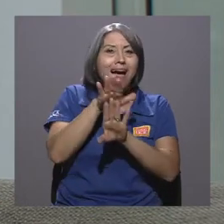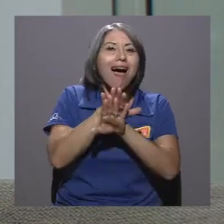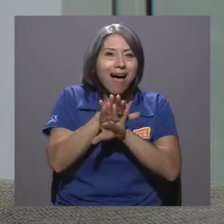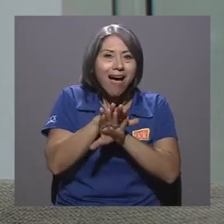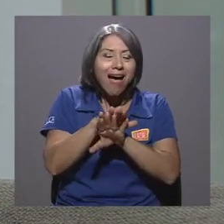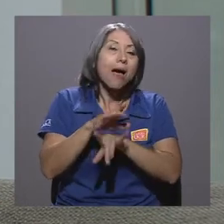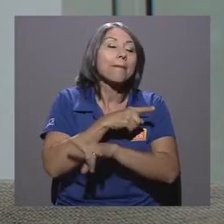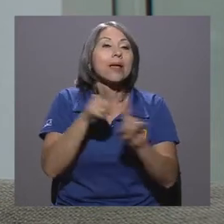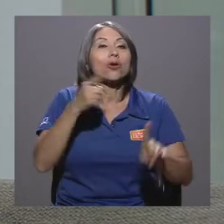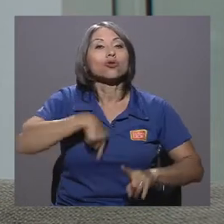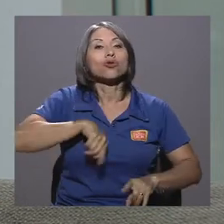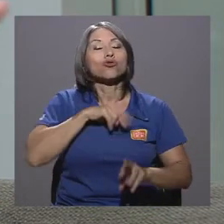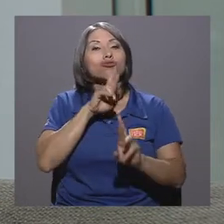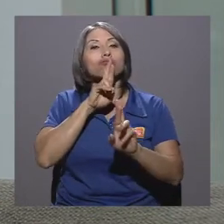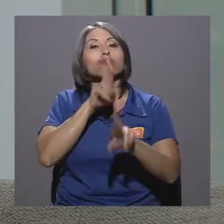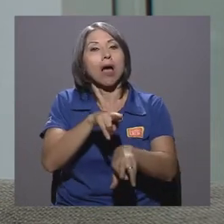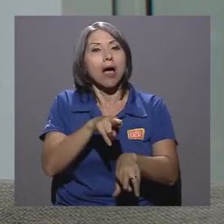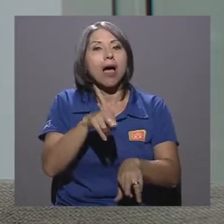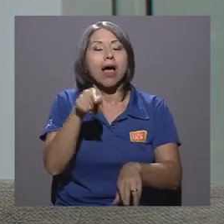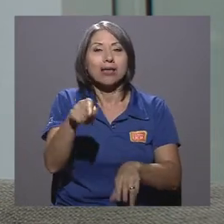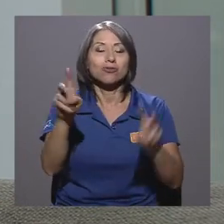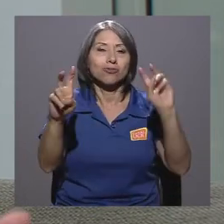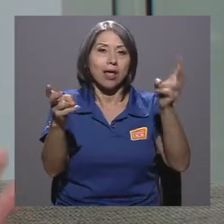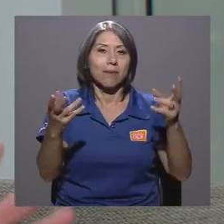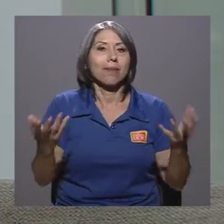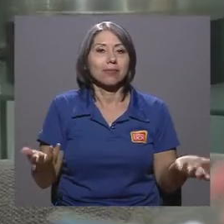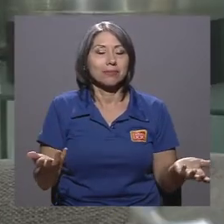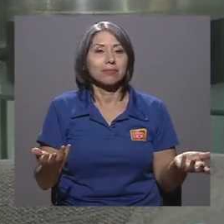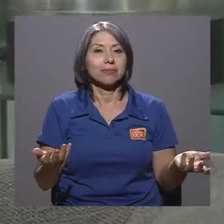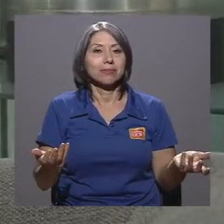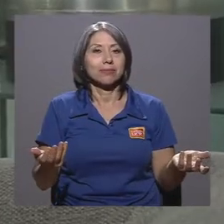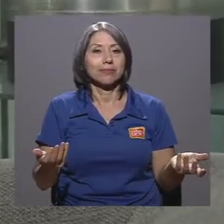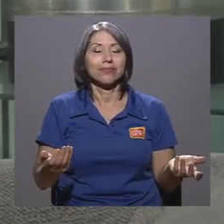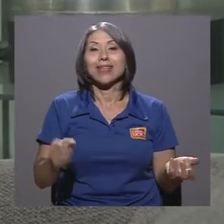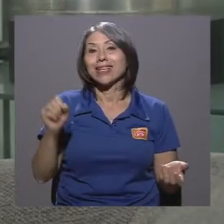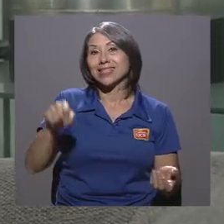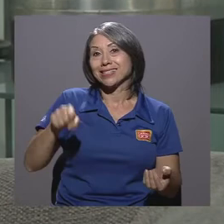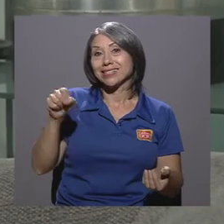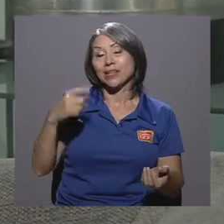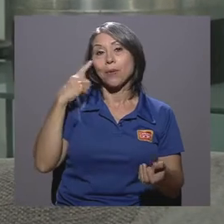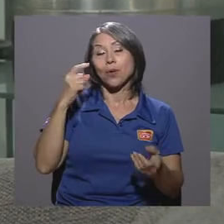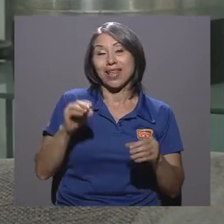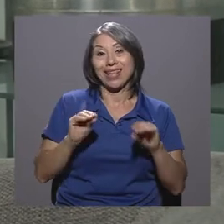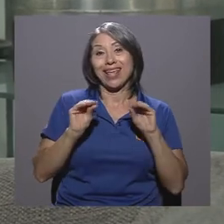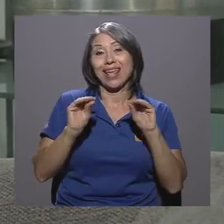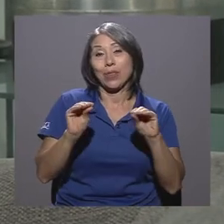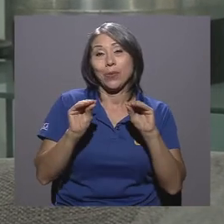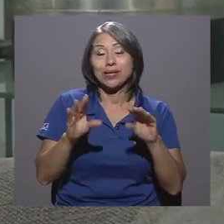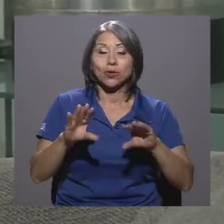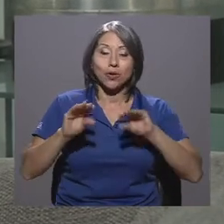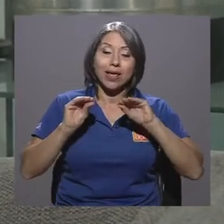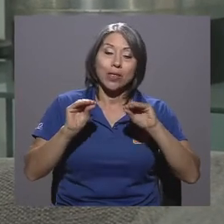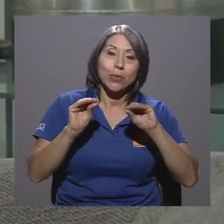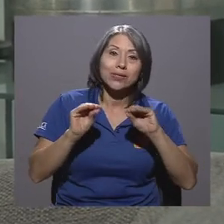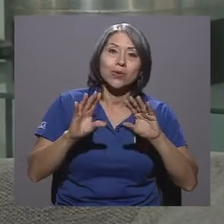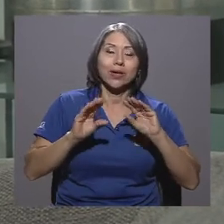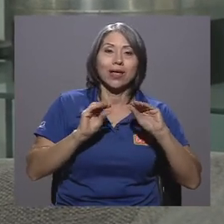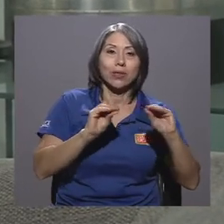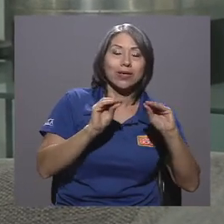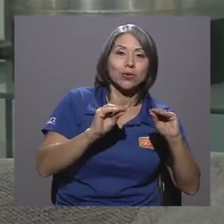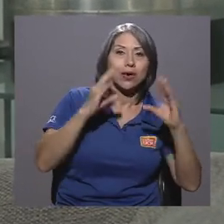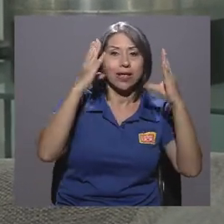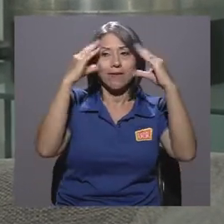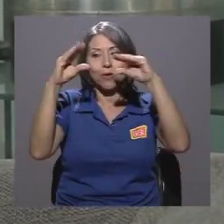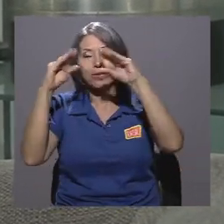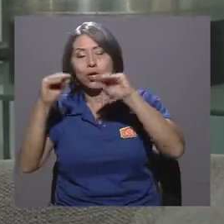en respuesta justamente a esos temas, ¿verdad? Esos, pues creo que la educación y información, educación,